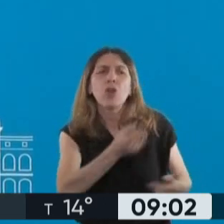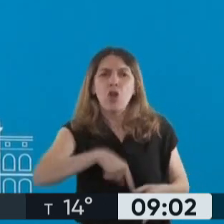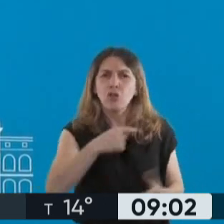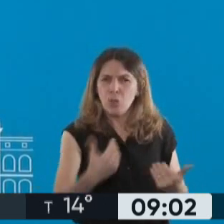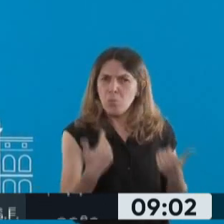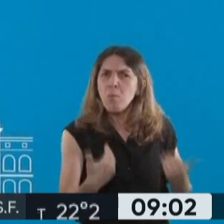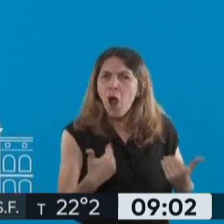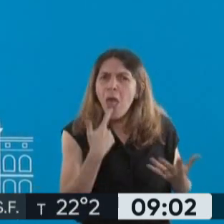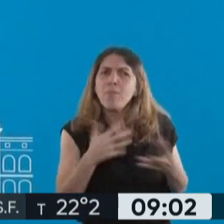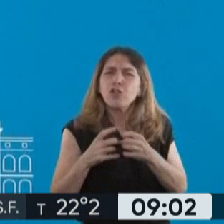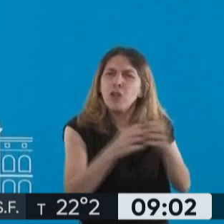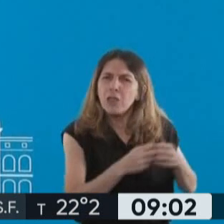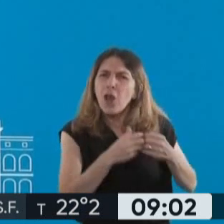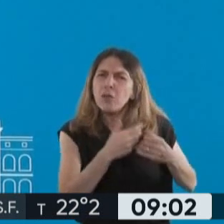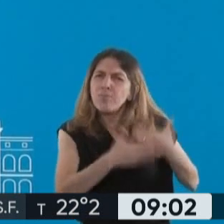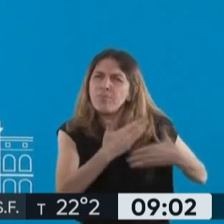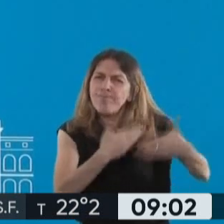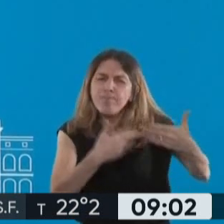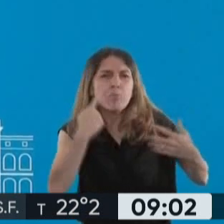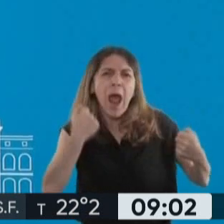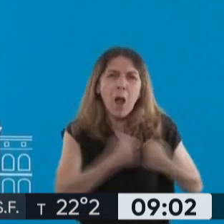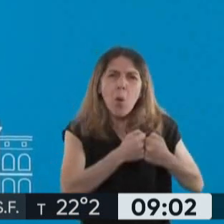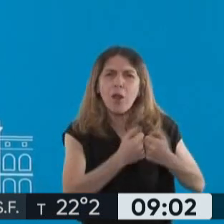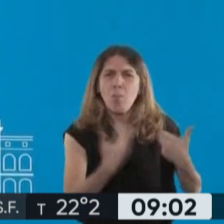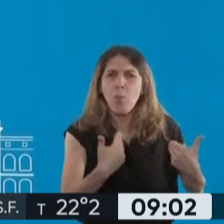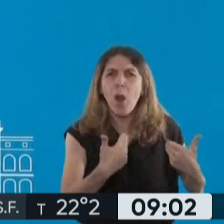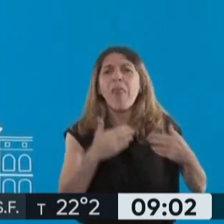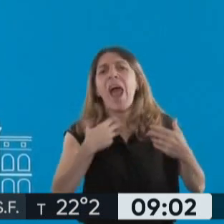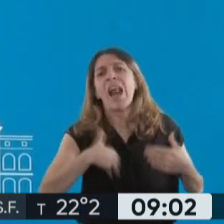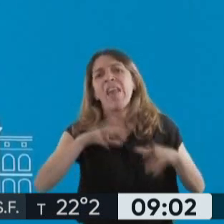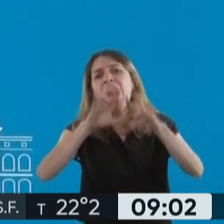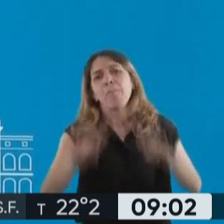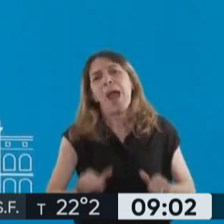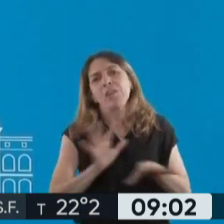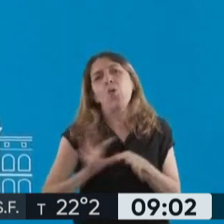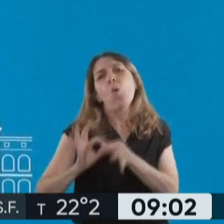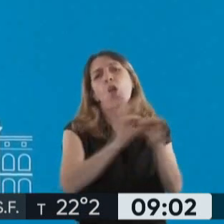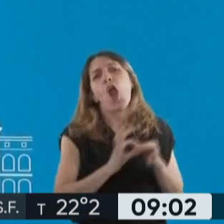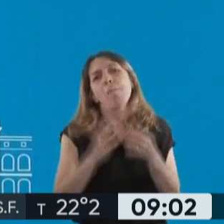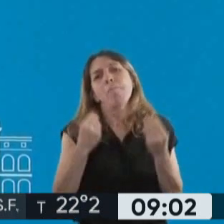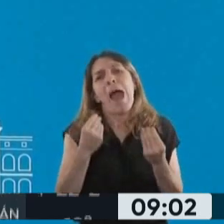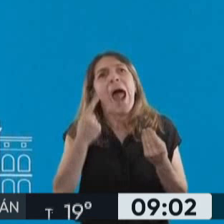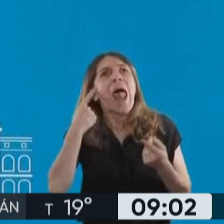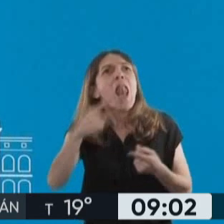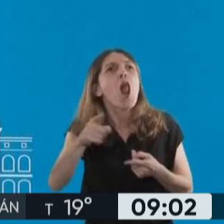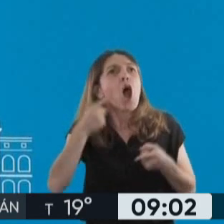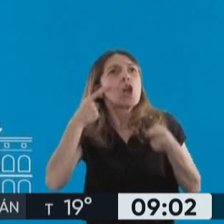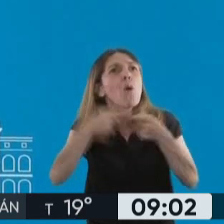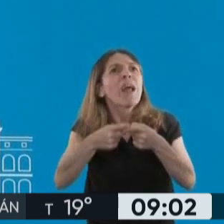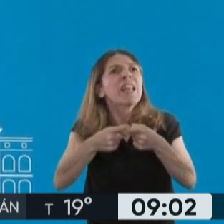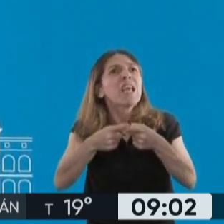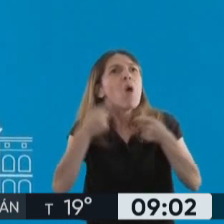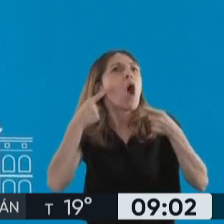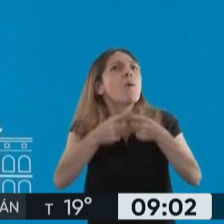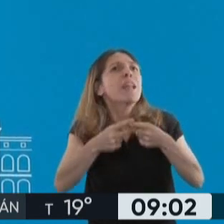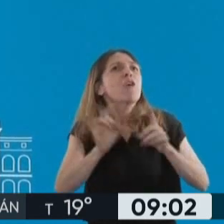capaces de llegar a acuerdos y a entendimientos en una Argentina en paz y unida para lograr algunas metas que no son de un gobierno, que